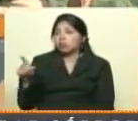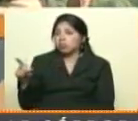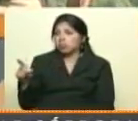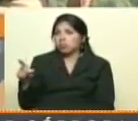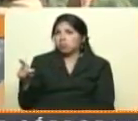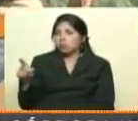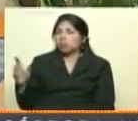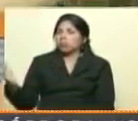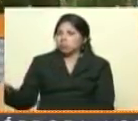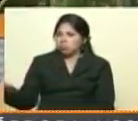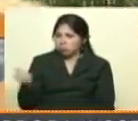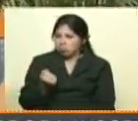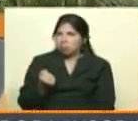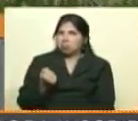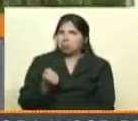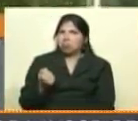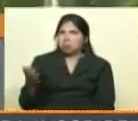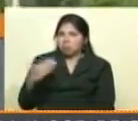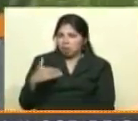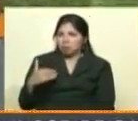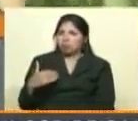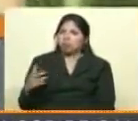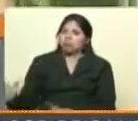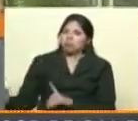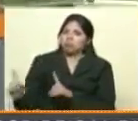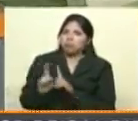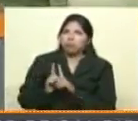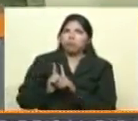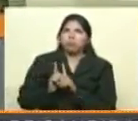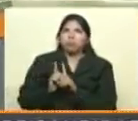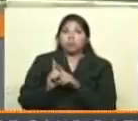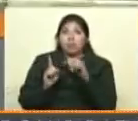a otro votante, a otro compatriota. Yo a ese